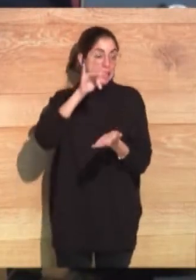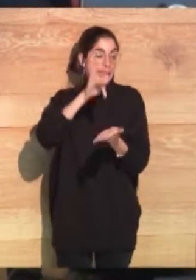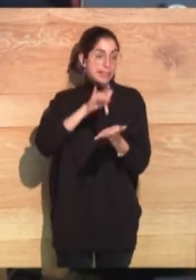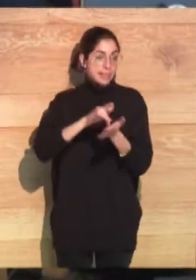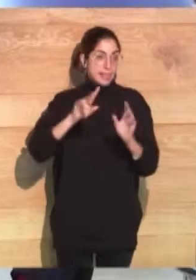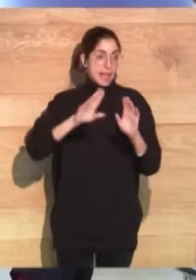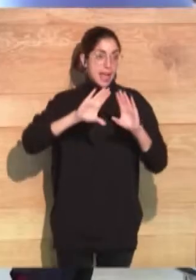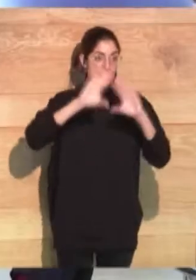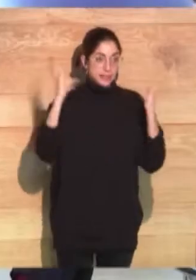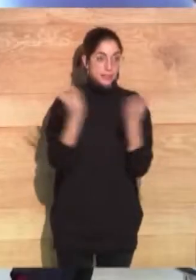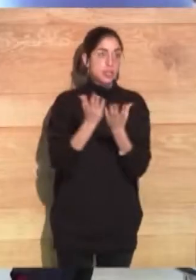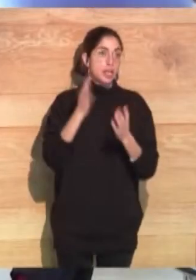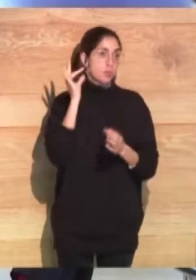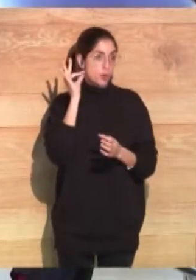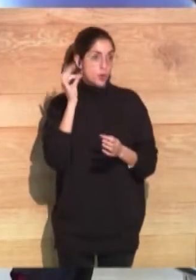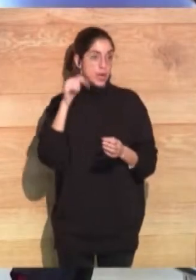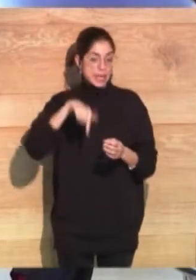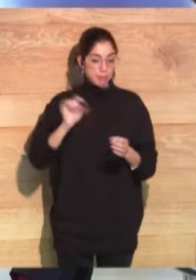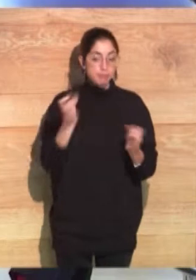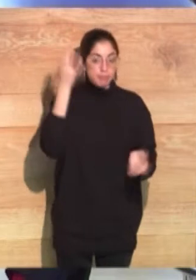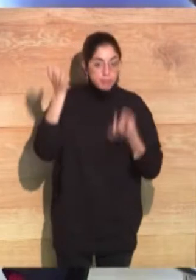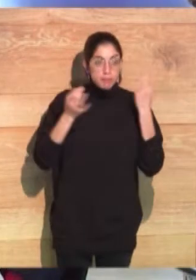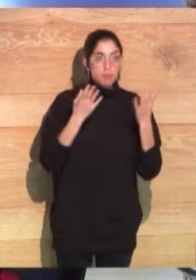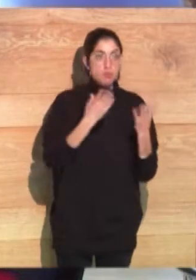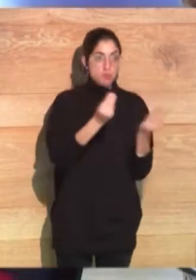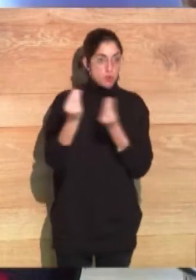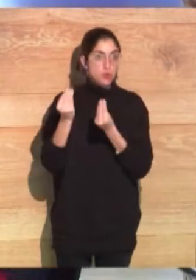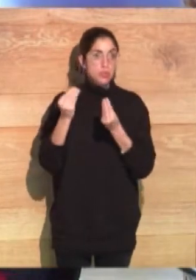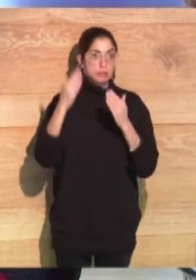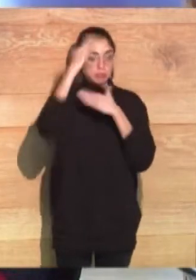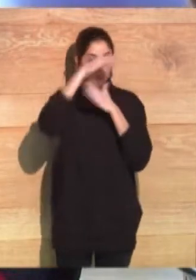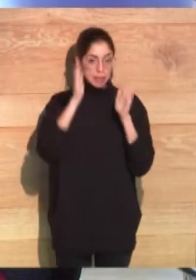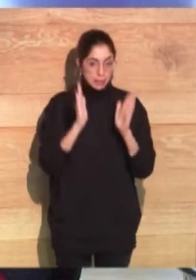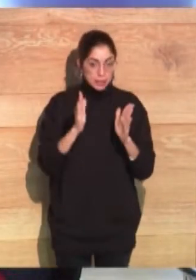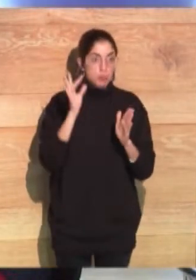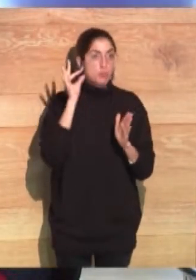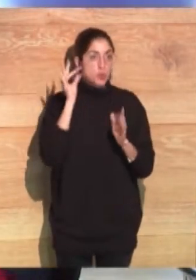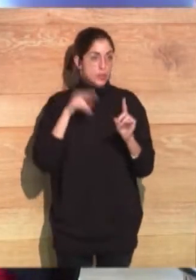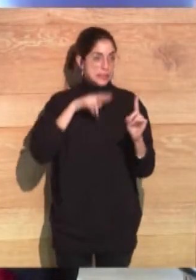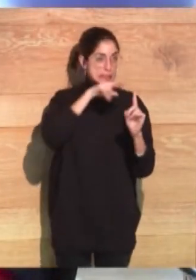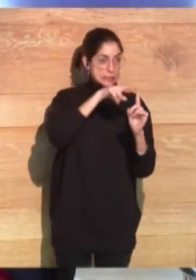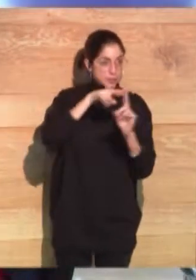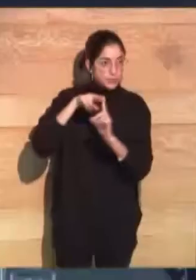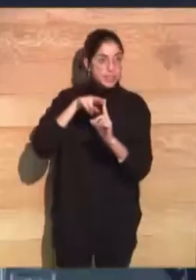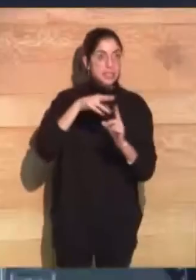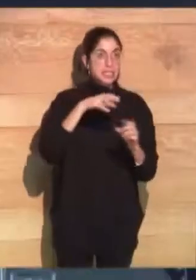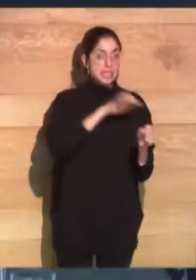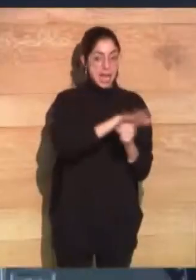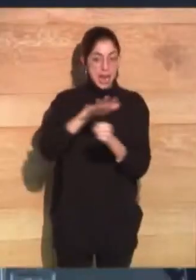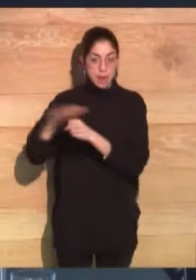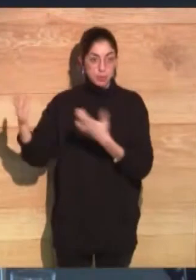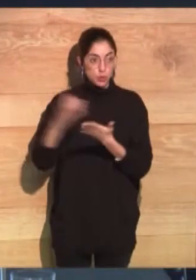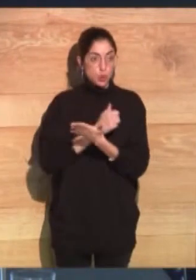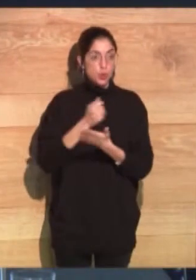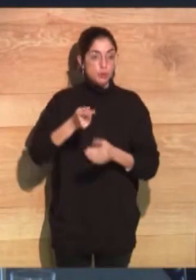Mujer, y hemos hecho multitud de actividades orientadas a traer mujeres referentes de todos los ámbitos que nos inspiren